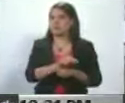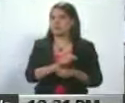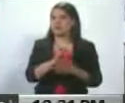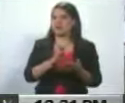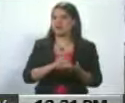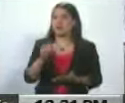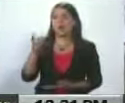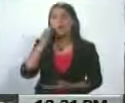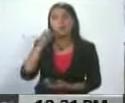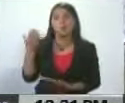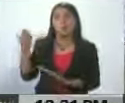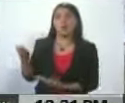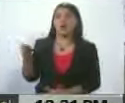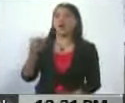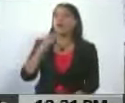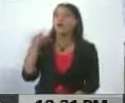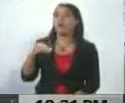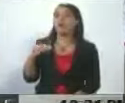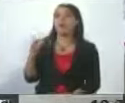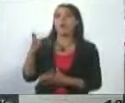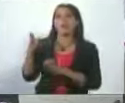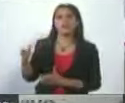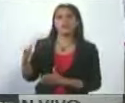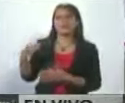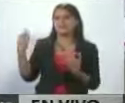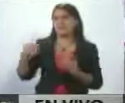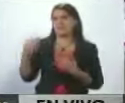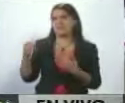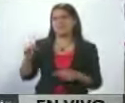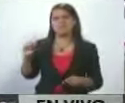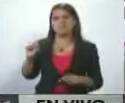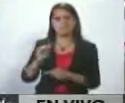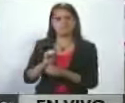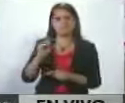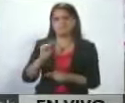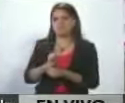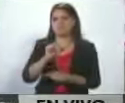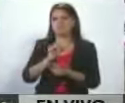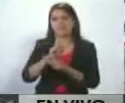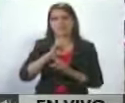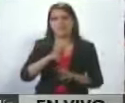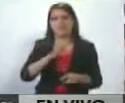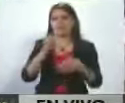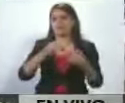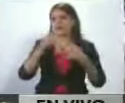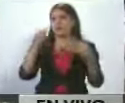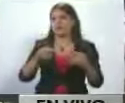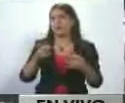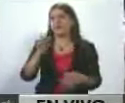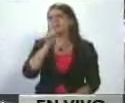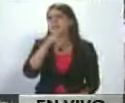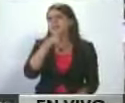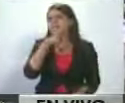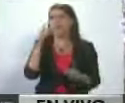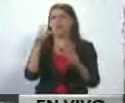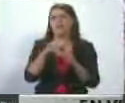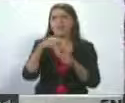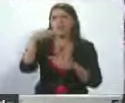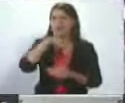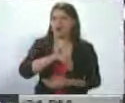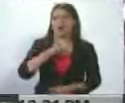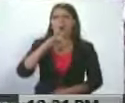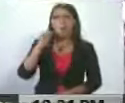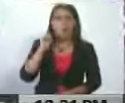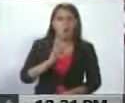joven compañera, Nosliu, le ha dado donde tiene que darle a ese viejo adeco lleno de odio y